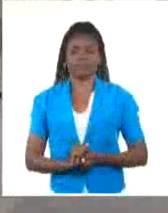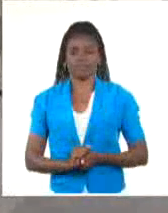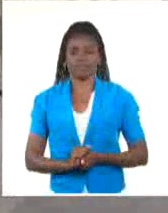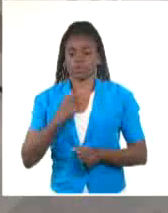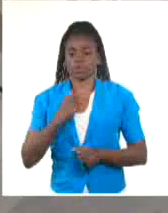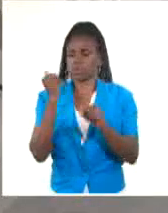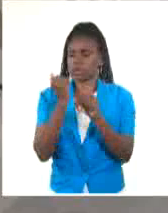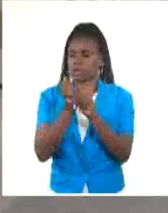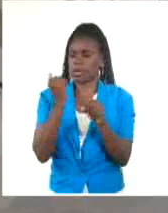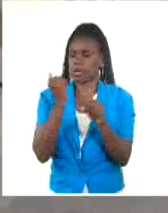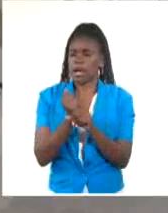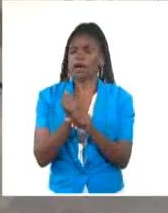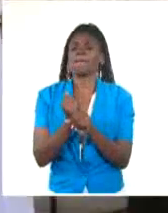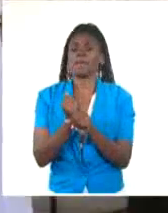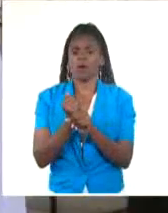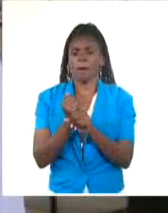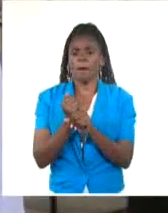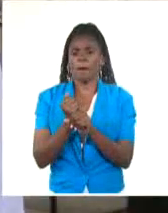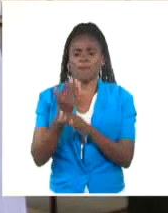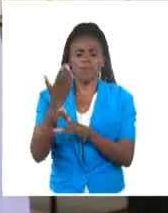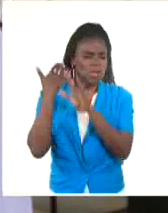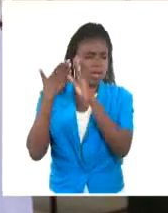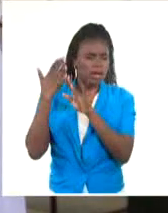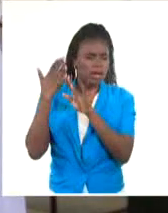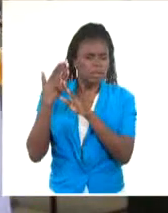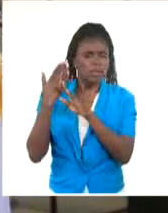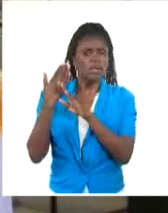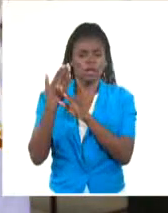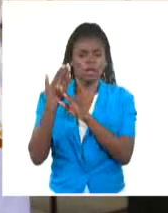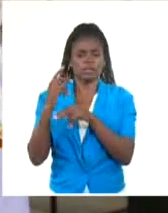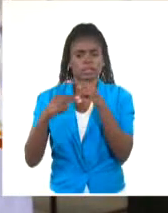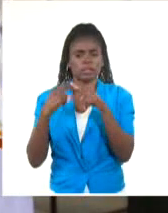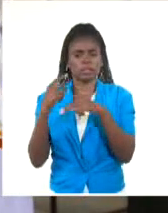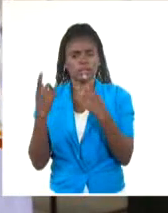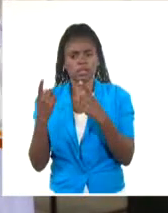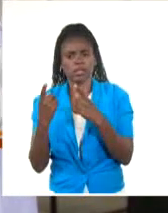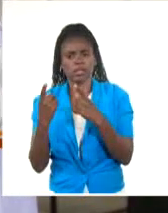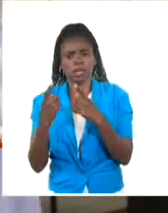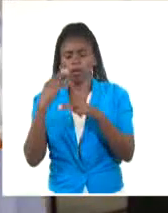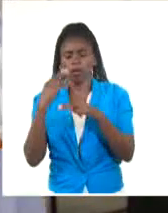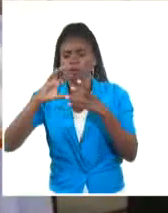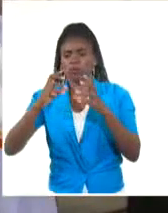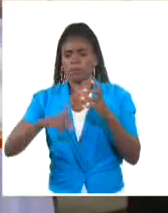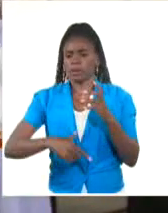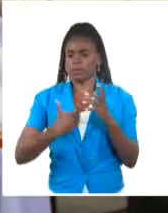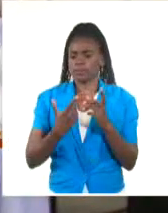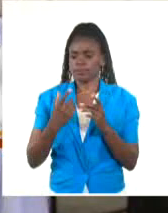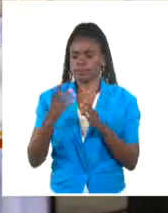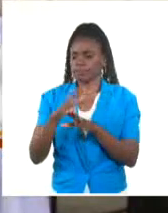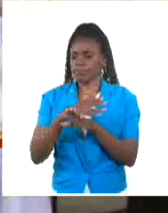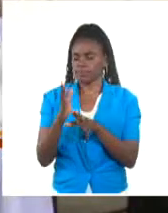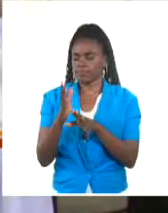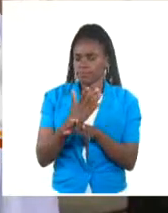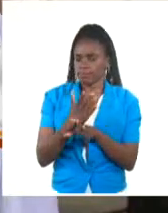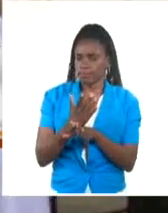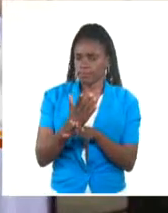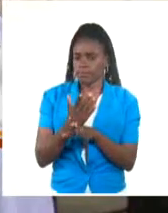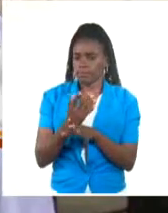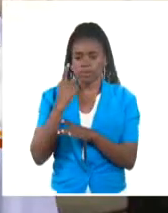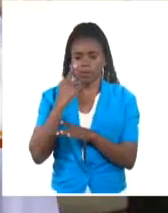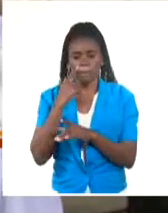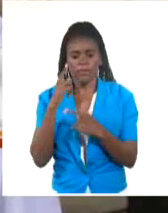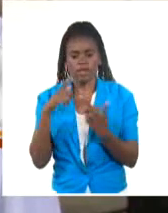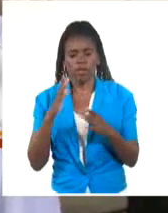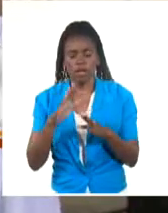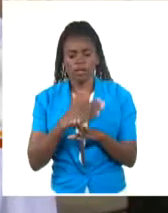en los aficionados desde edades tempranas, las potencialidades artísticas que tengan, partiendo de sus condiciones y, bueno,